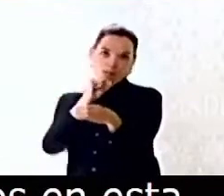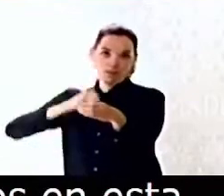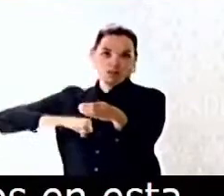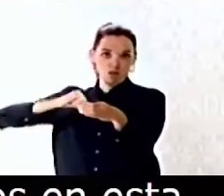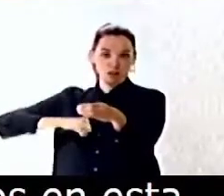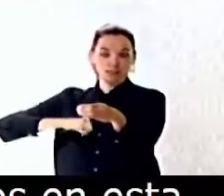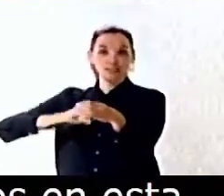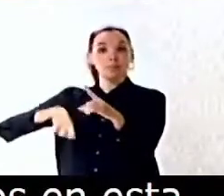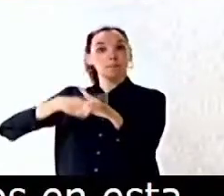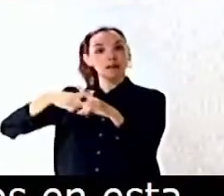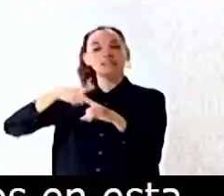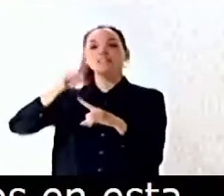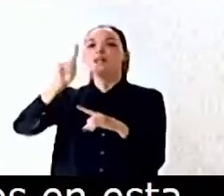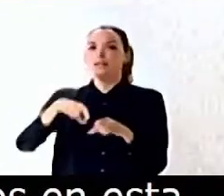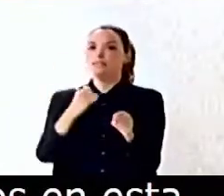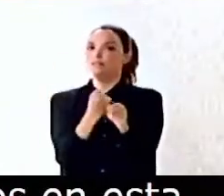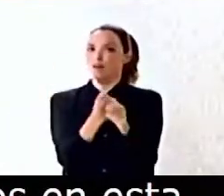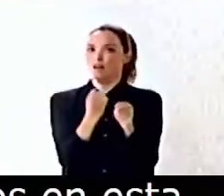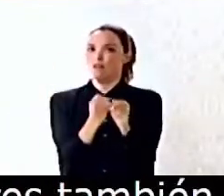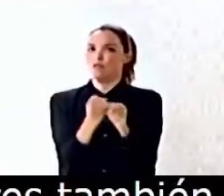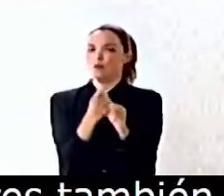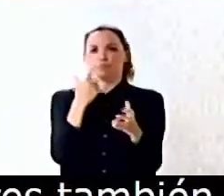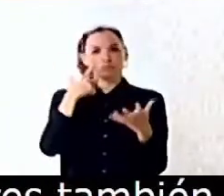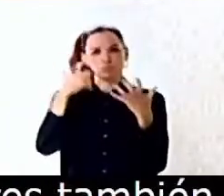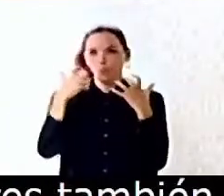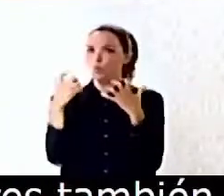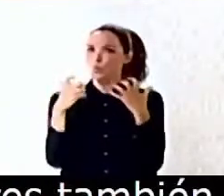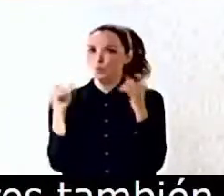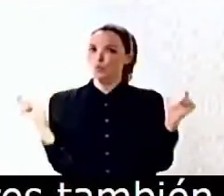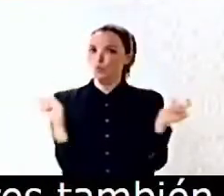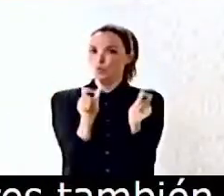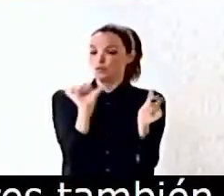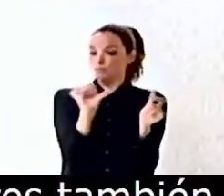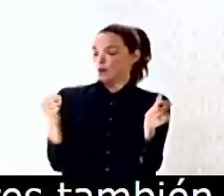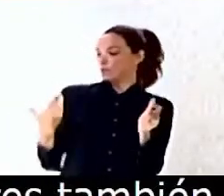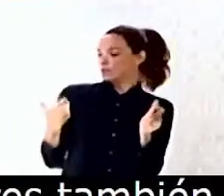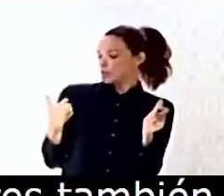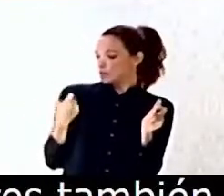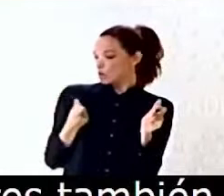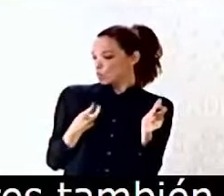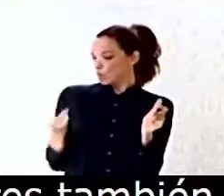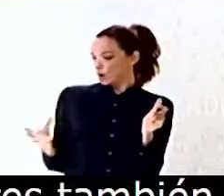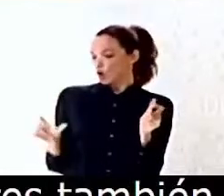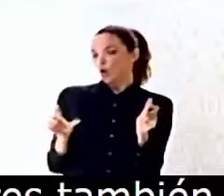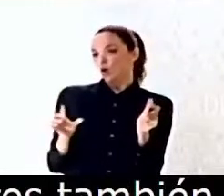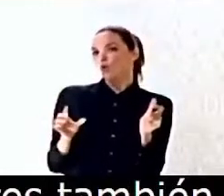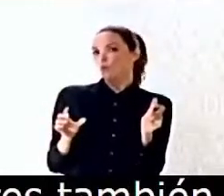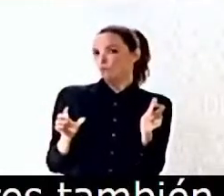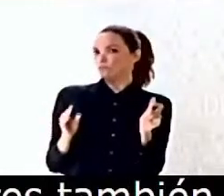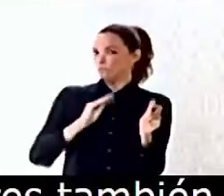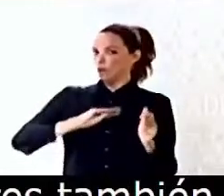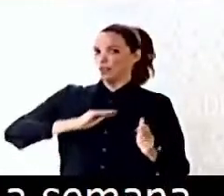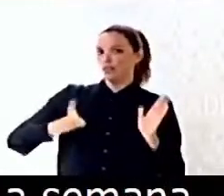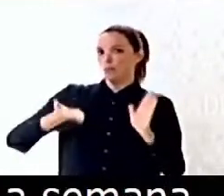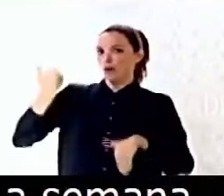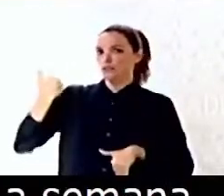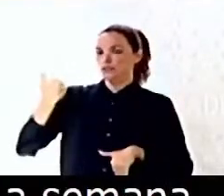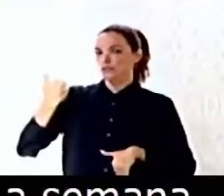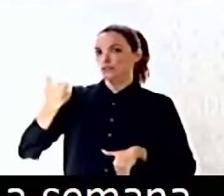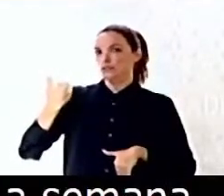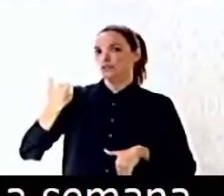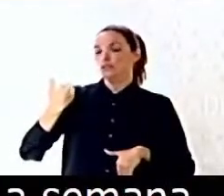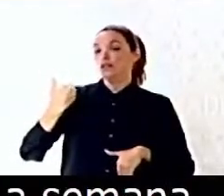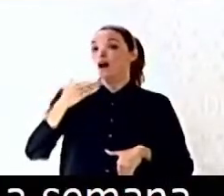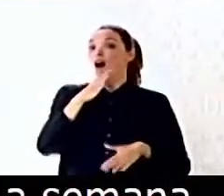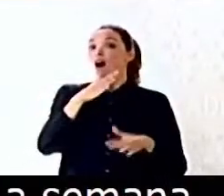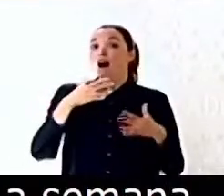los trabajadores también se han reducido en un número muy importante. En la semana pasada era una cifra de 2 dígitos y esta semana les tengo que